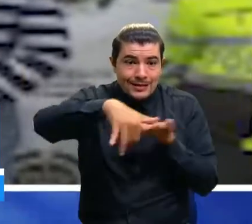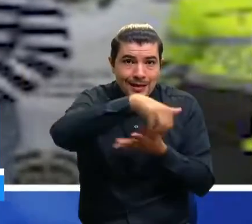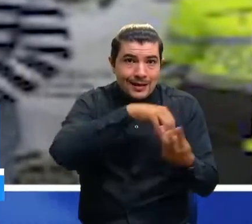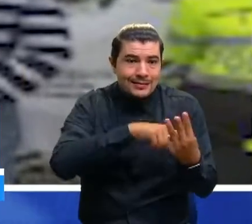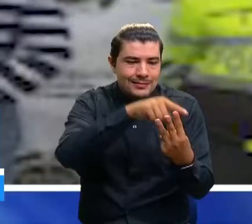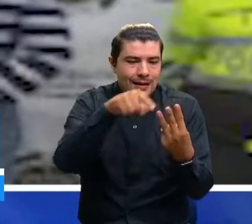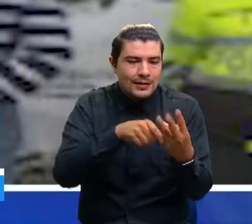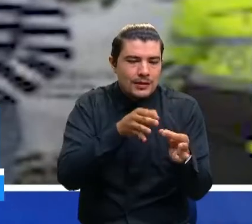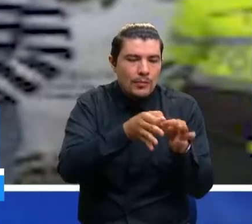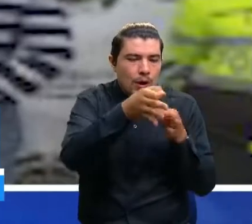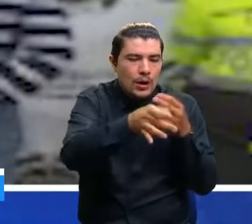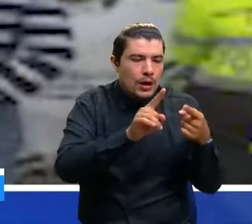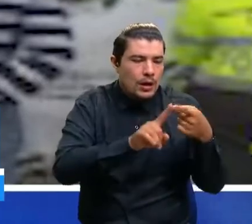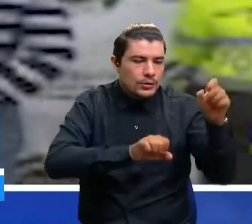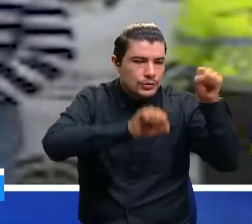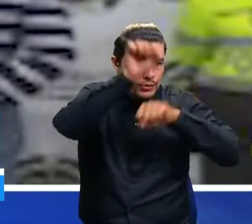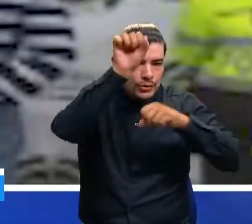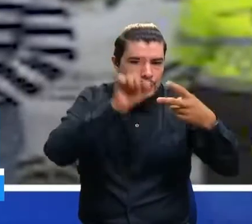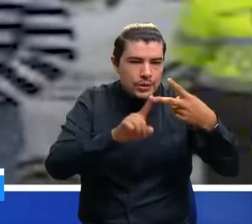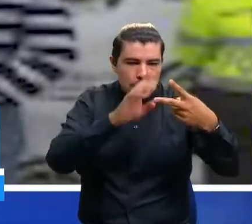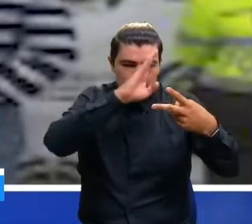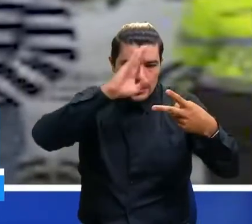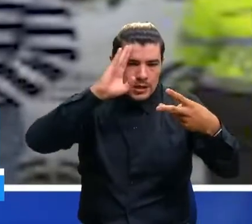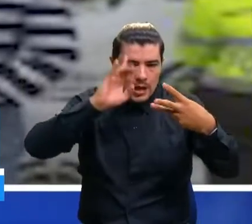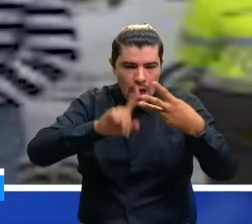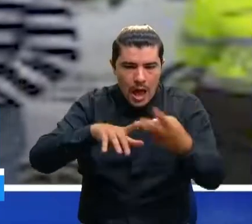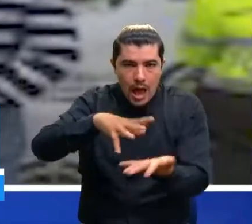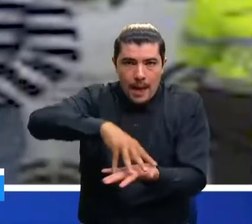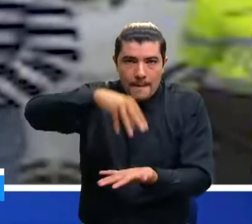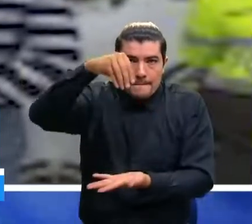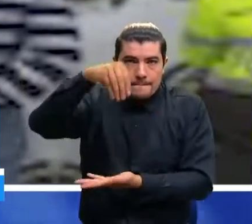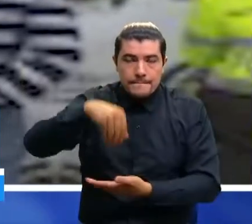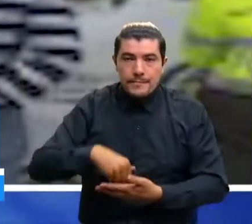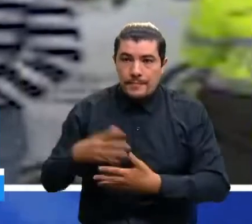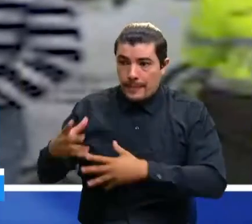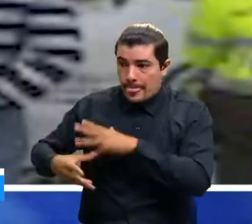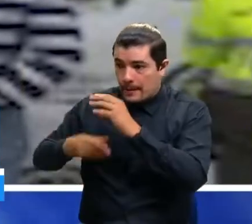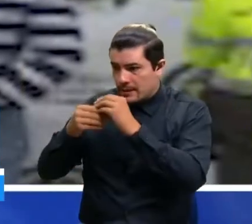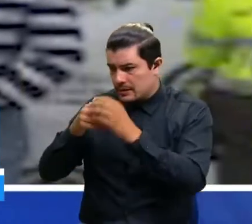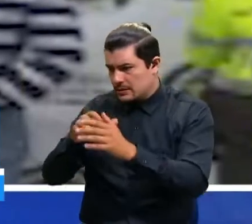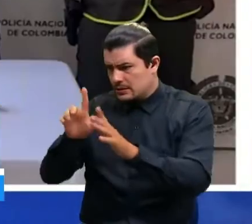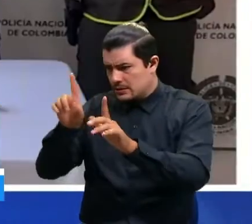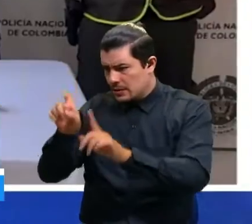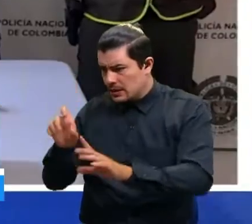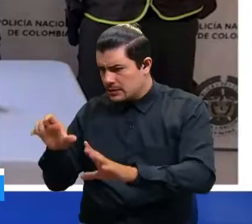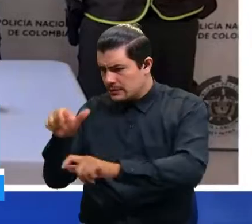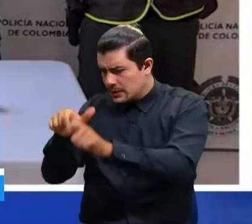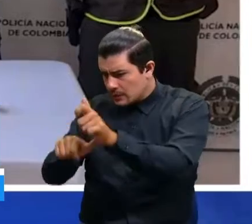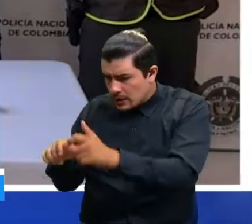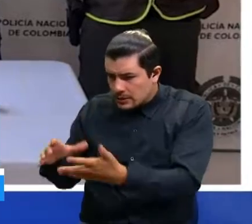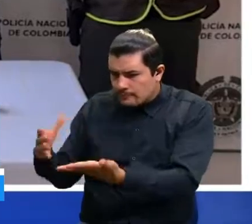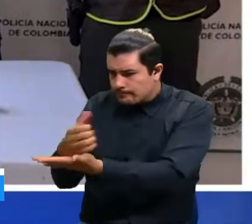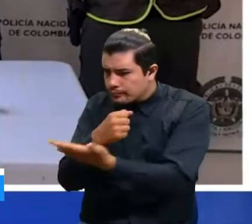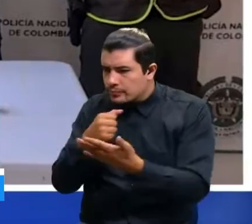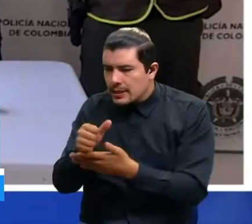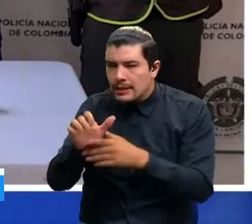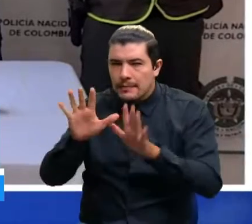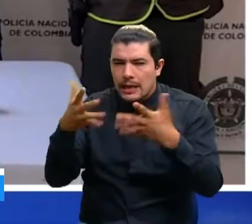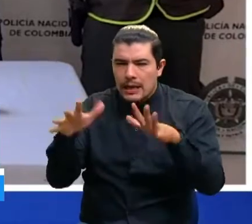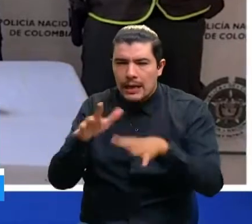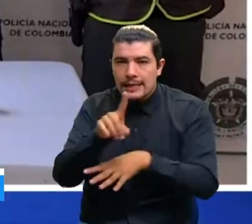Santander: Socorro, San Gil y Málaga. De igual forma, se les incautó un poco más de 500 dosis de